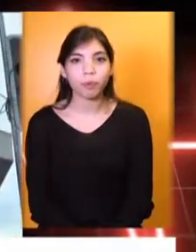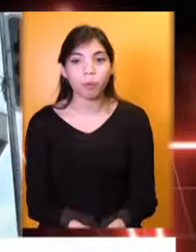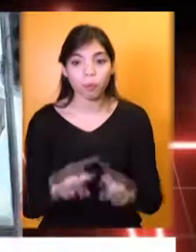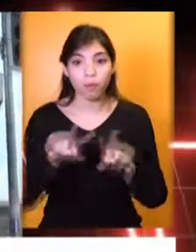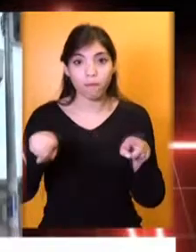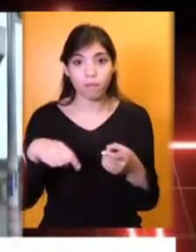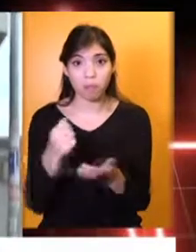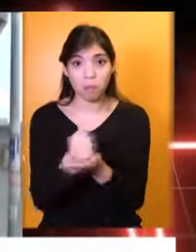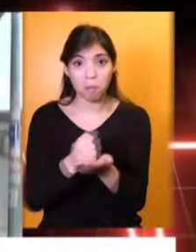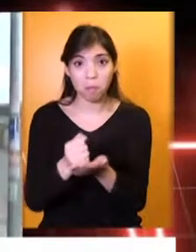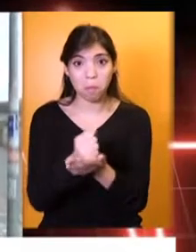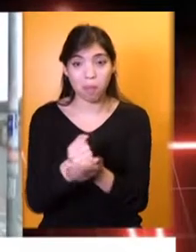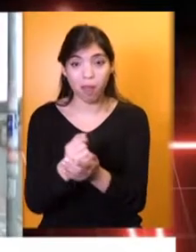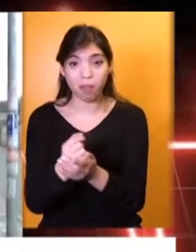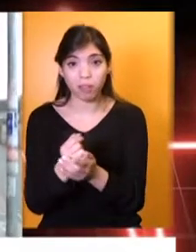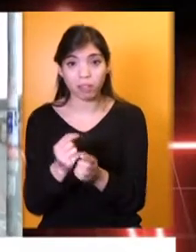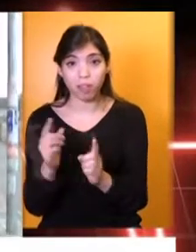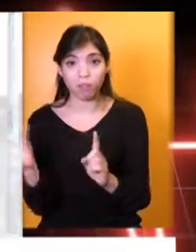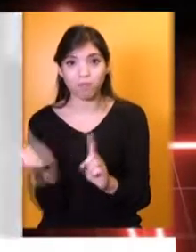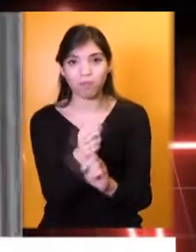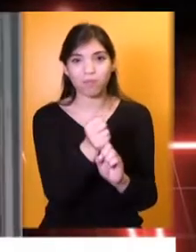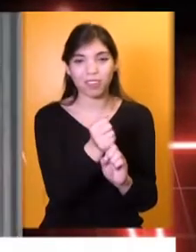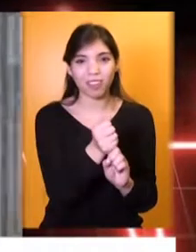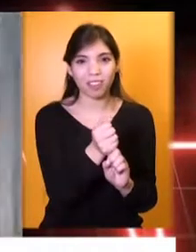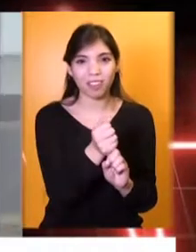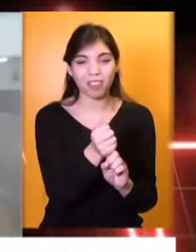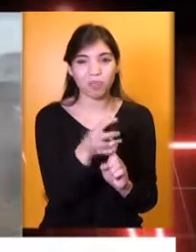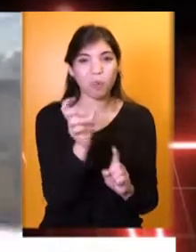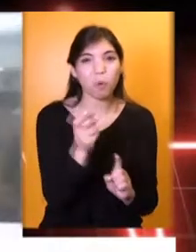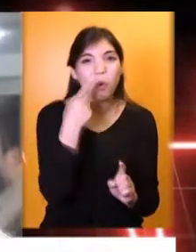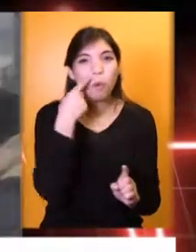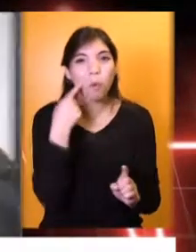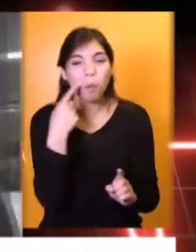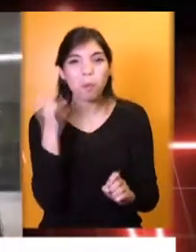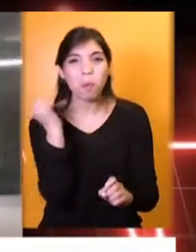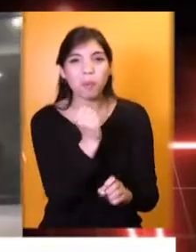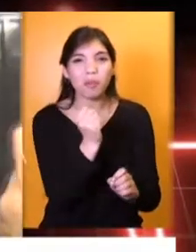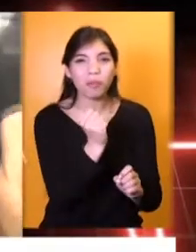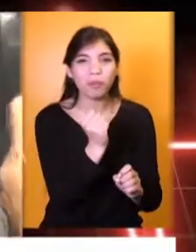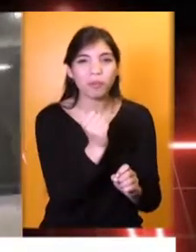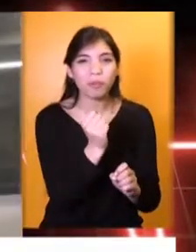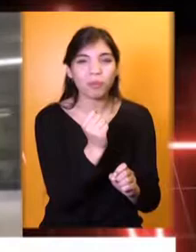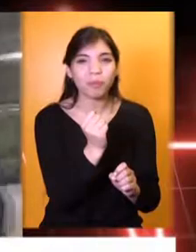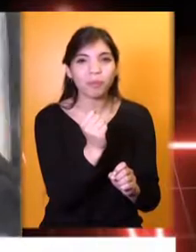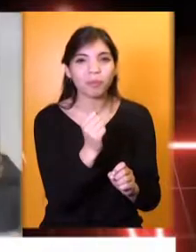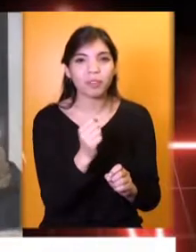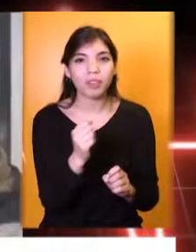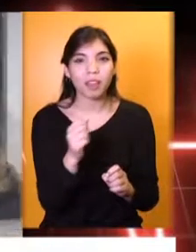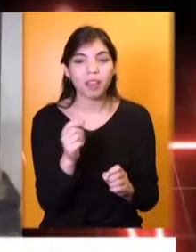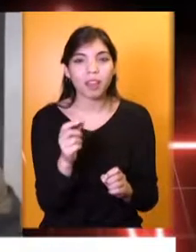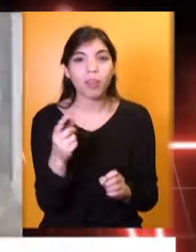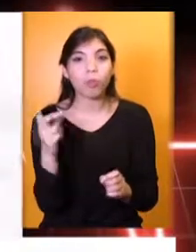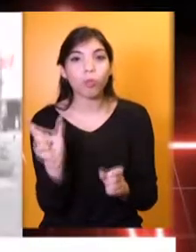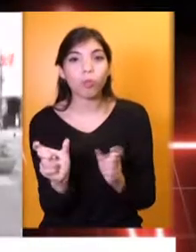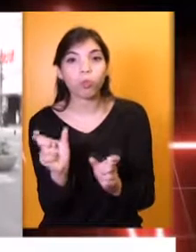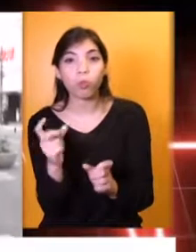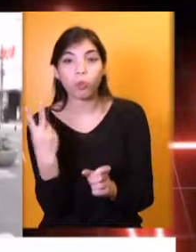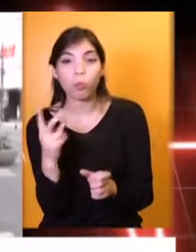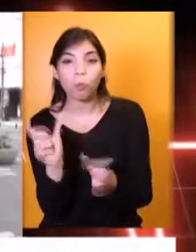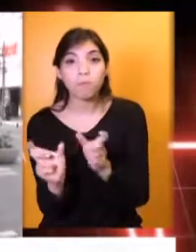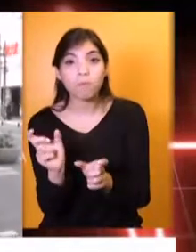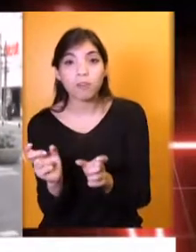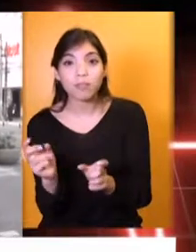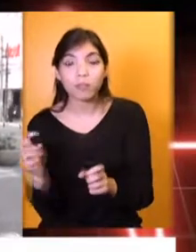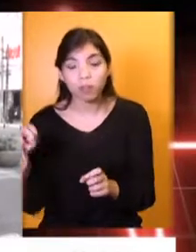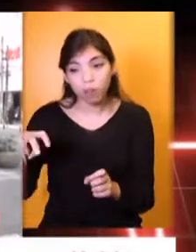Mientras ingresaba a una farmacia en el centro de Valdivia, fue detenido el presunto autor del doble homicidio en San José de la Mariquina. Vital fue la denuncia de